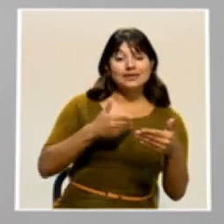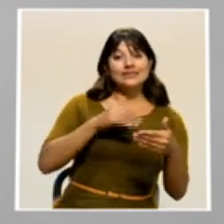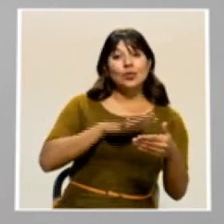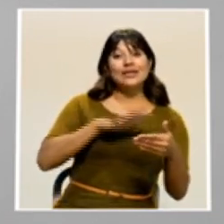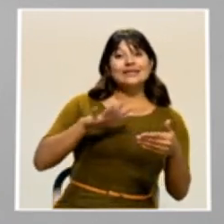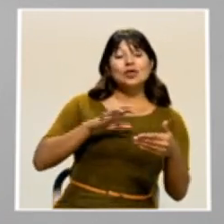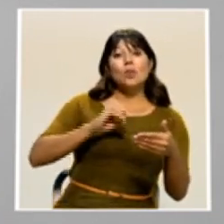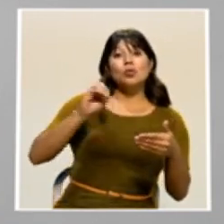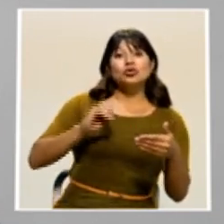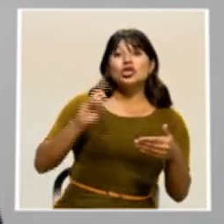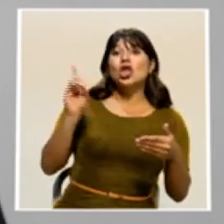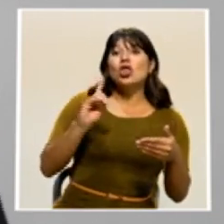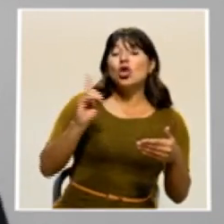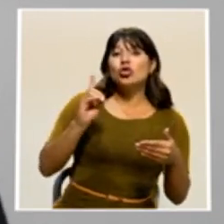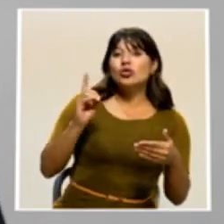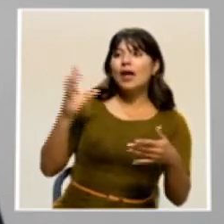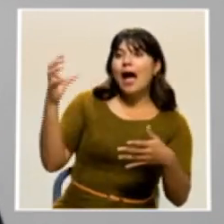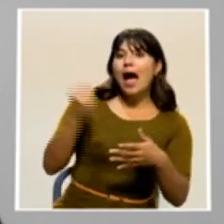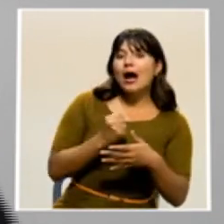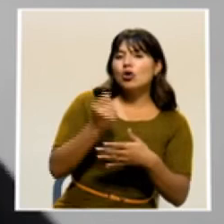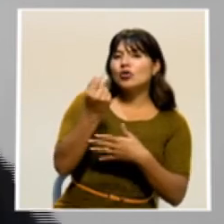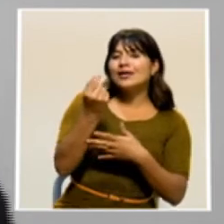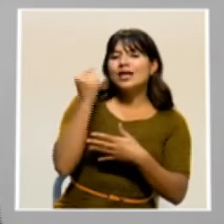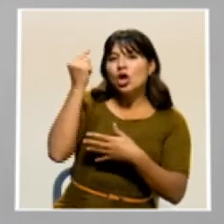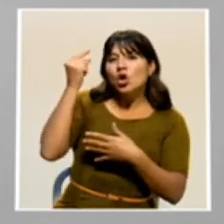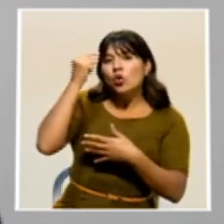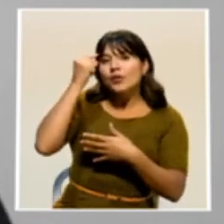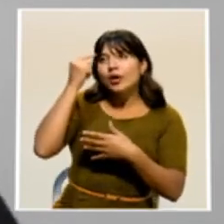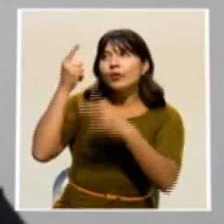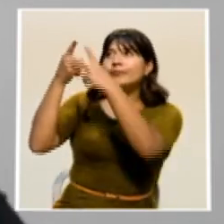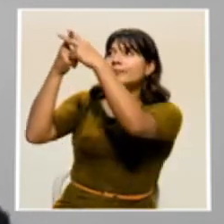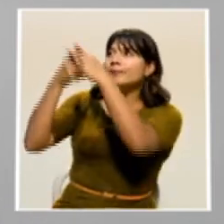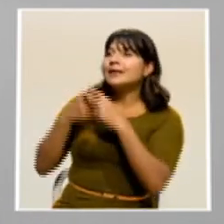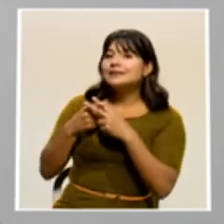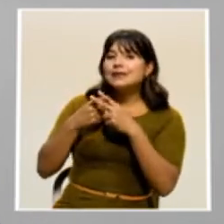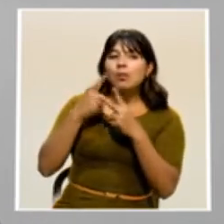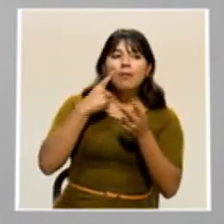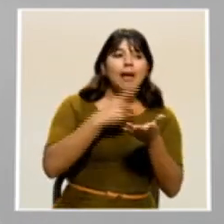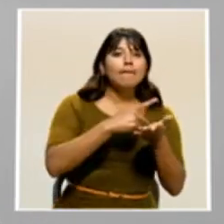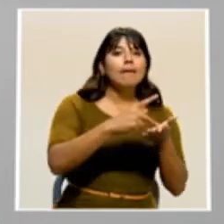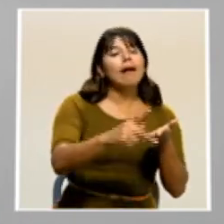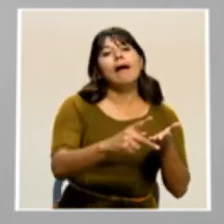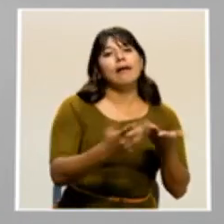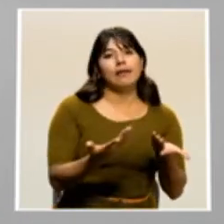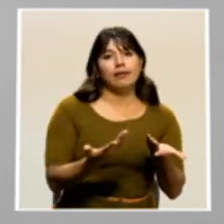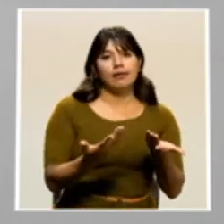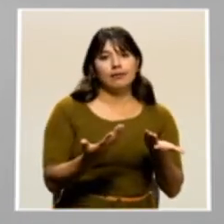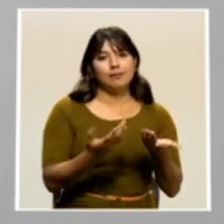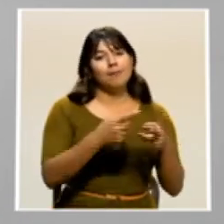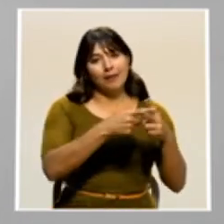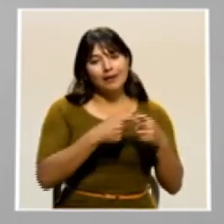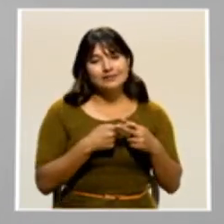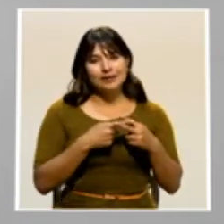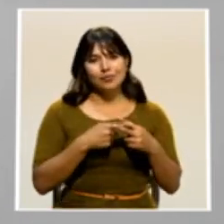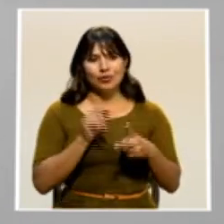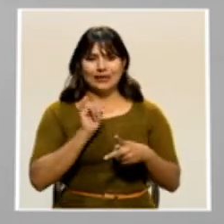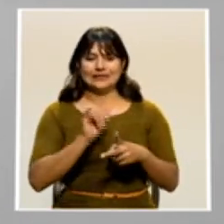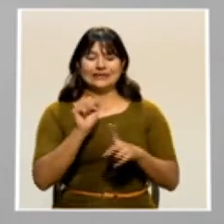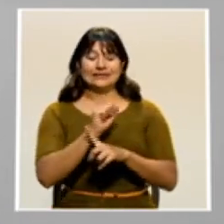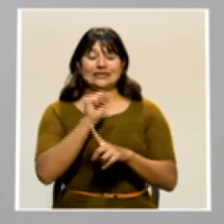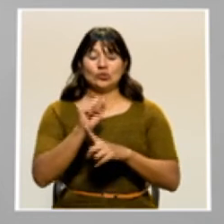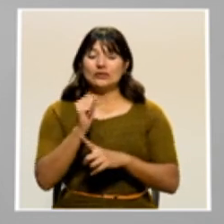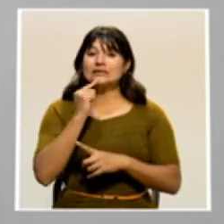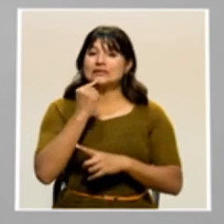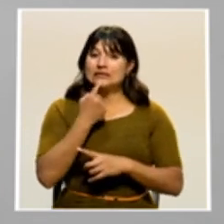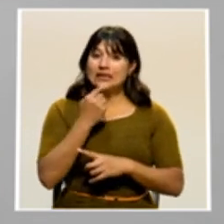es decir, nos estamos endeudando para pagar parte de la deuda. Eso es una situación muy grave y por